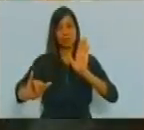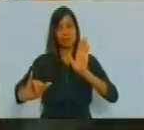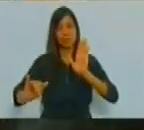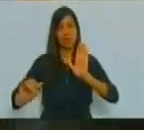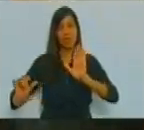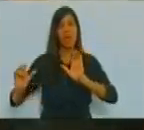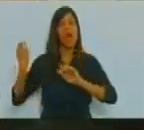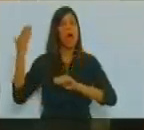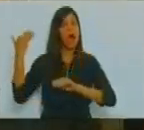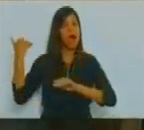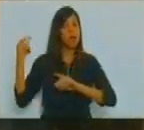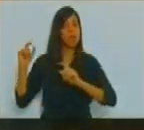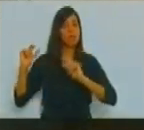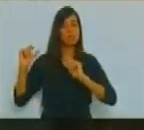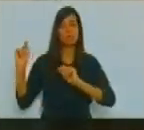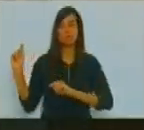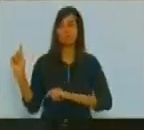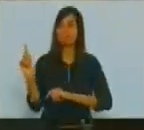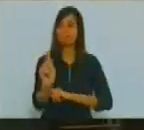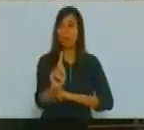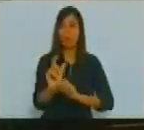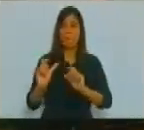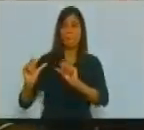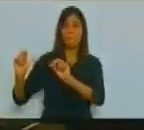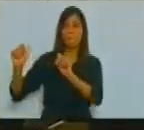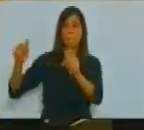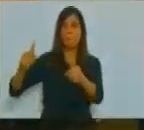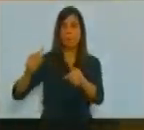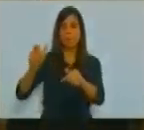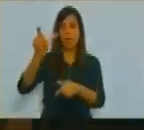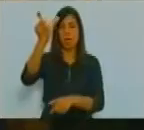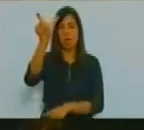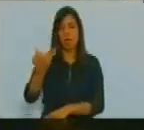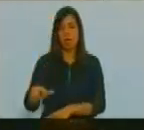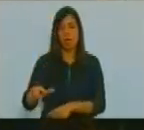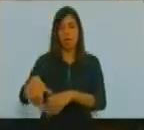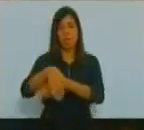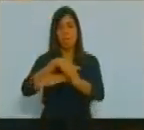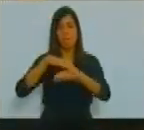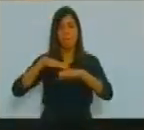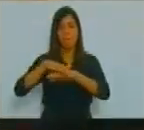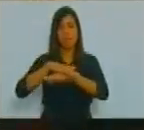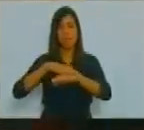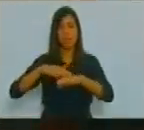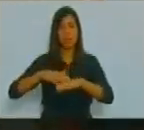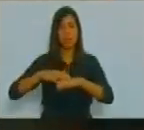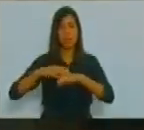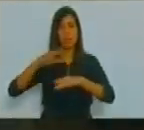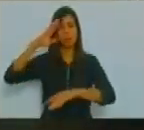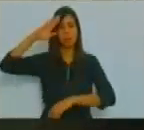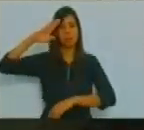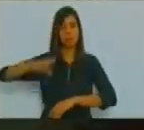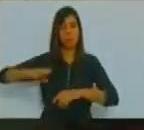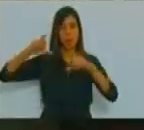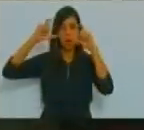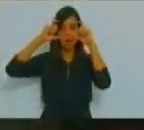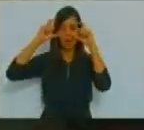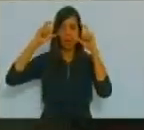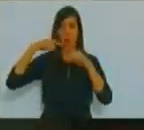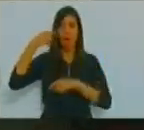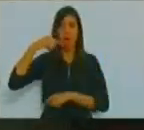con una extraordinaria presentación realizada por el distinguido ministro néstor reverol